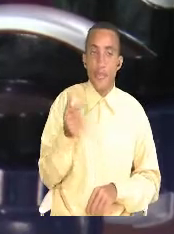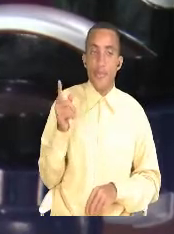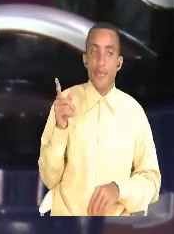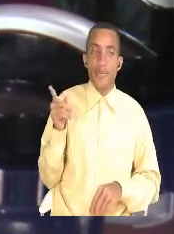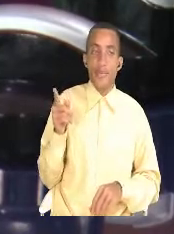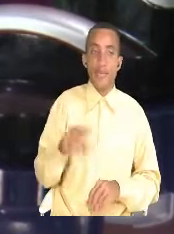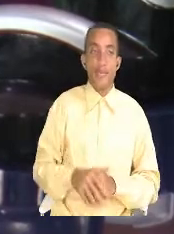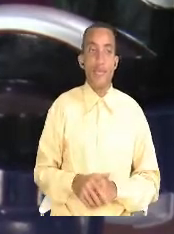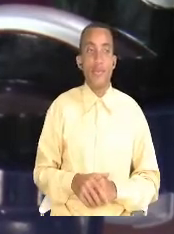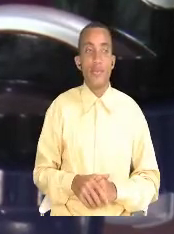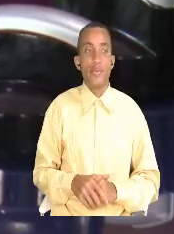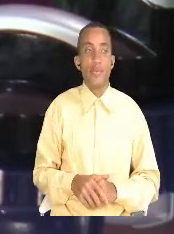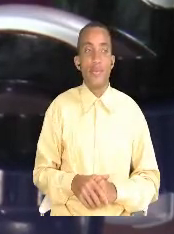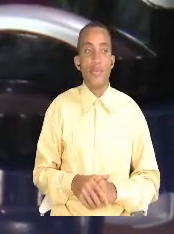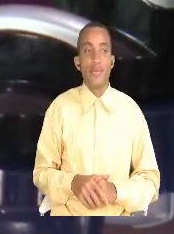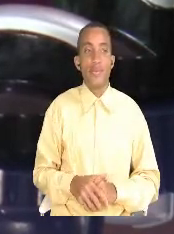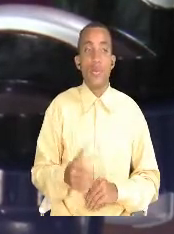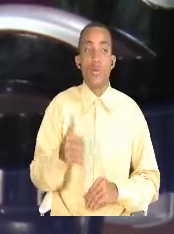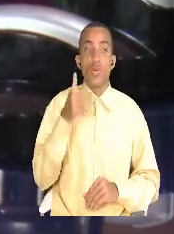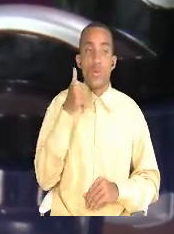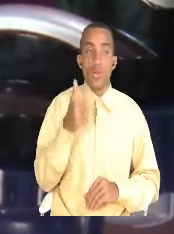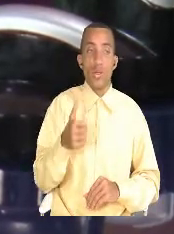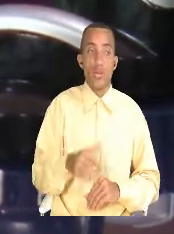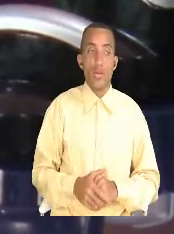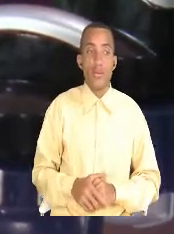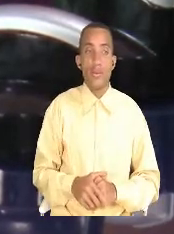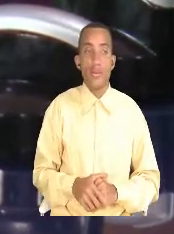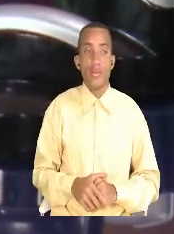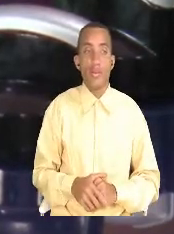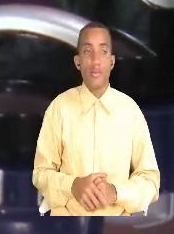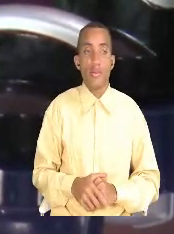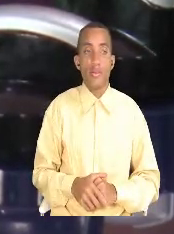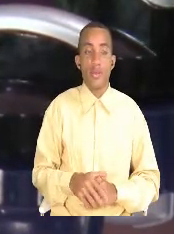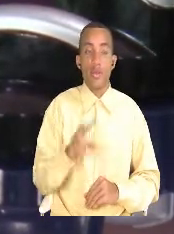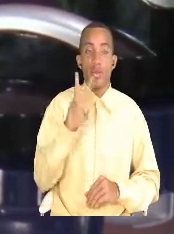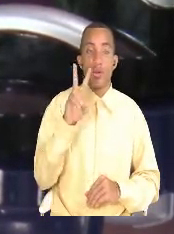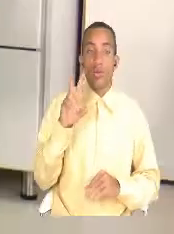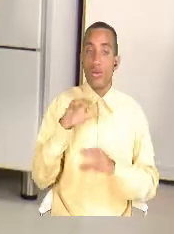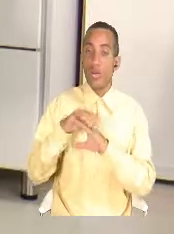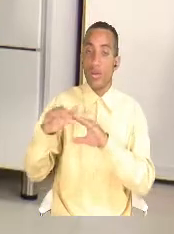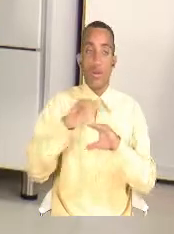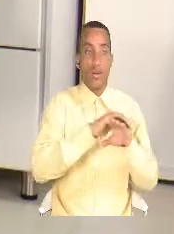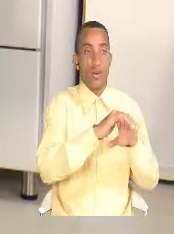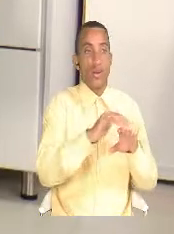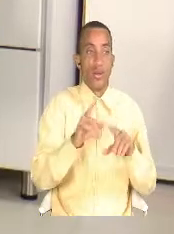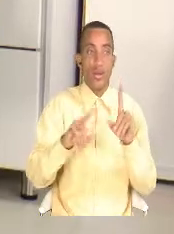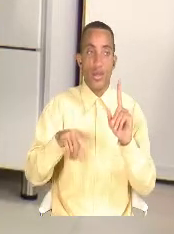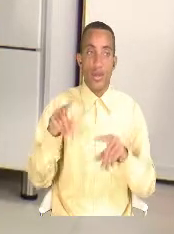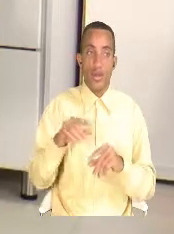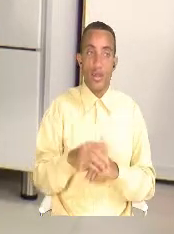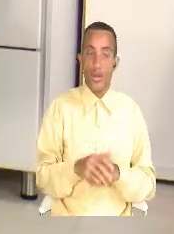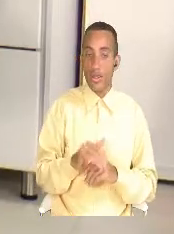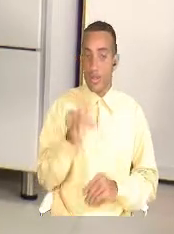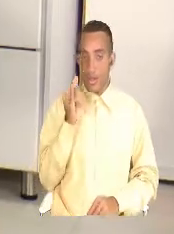que nos salga una buena cantidad. Tenemos dos invitados y le guardamos a nuestra